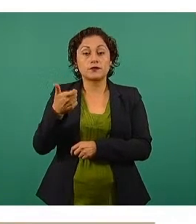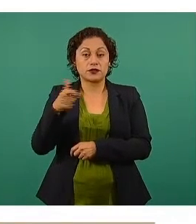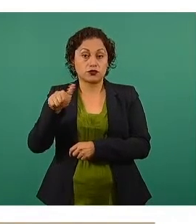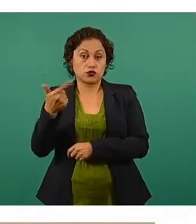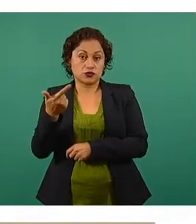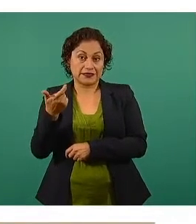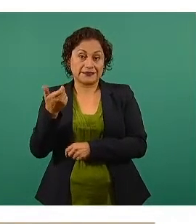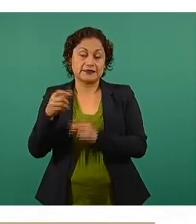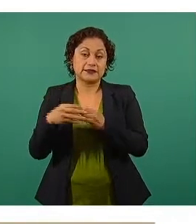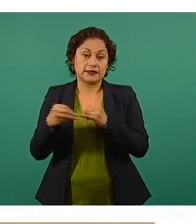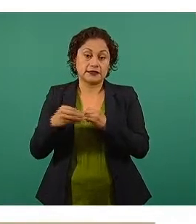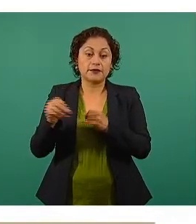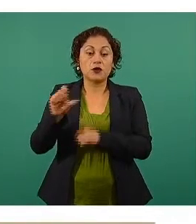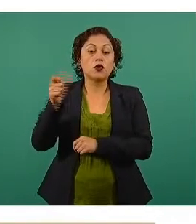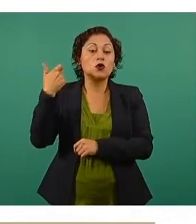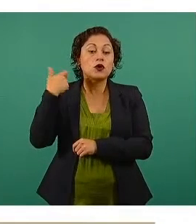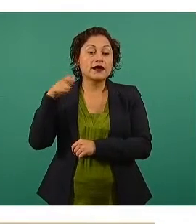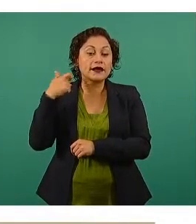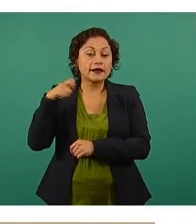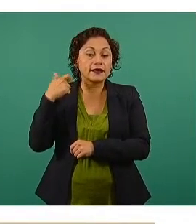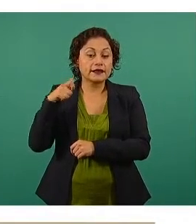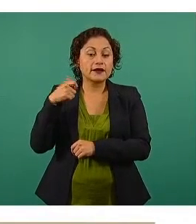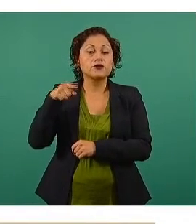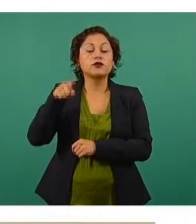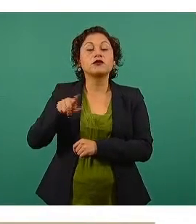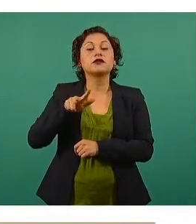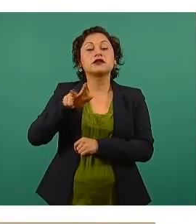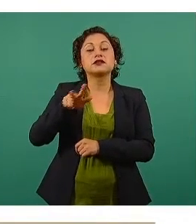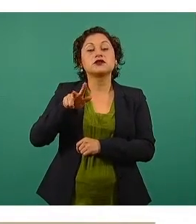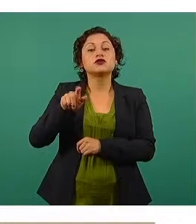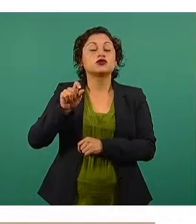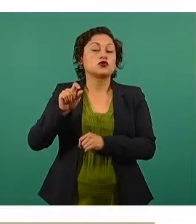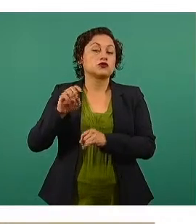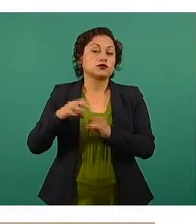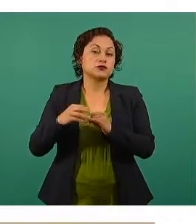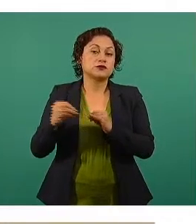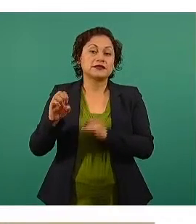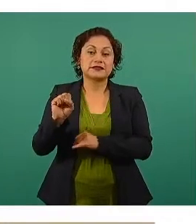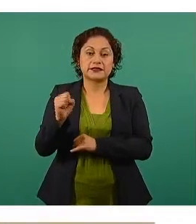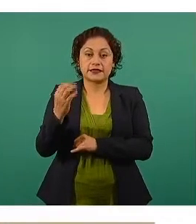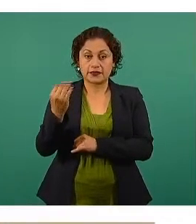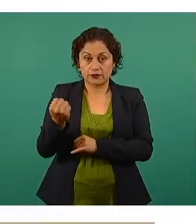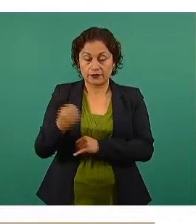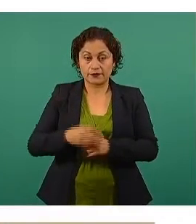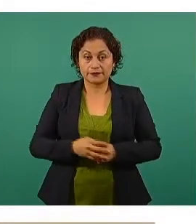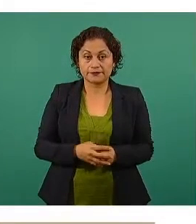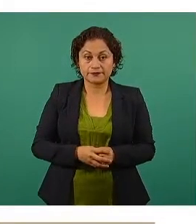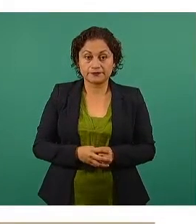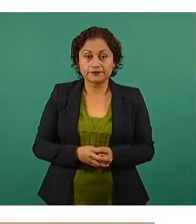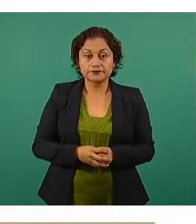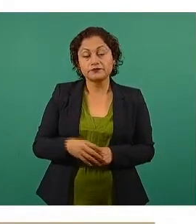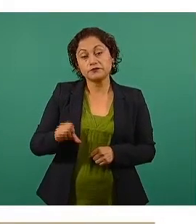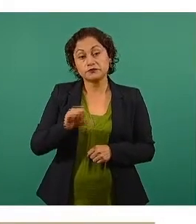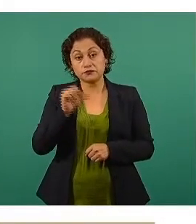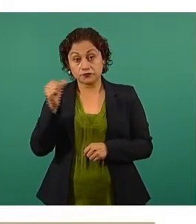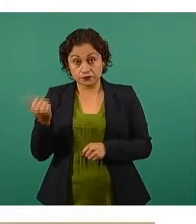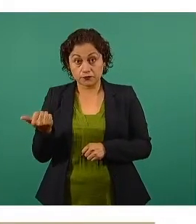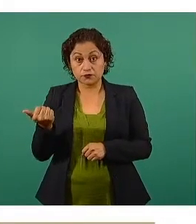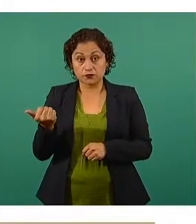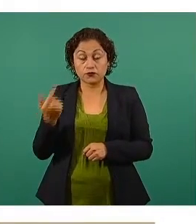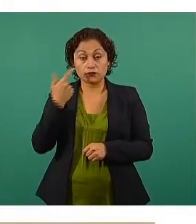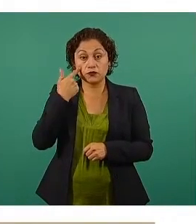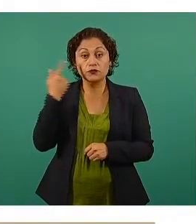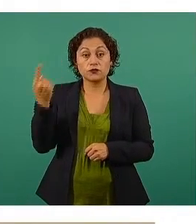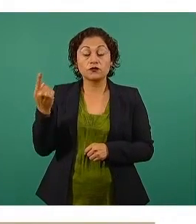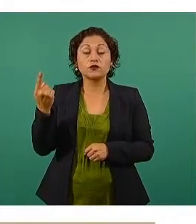Querétaro, con la marca G500 en 18 pesos con 69 centavos por litro. Por su parte, los más altos,